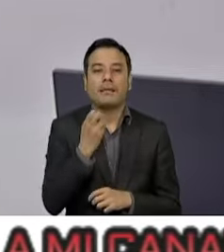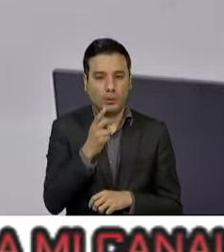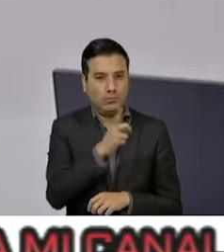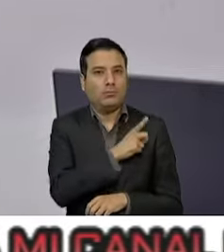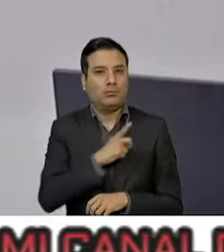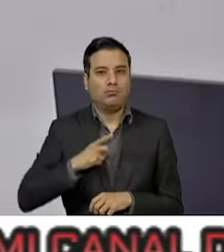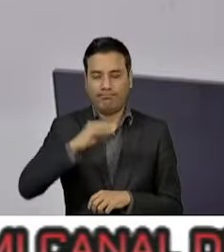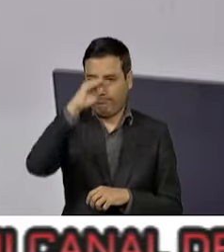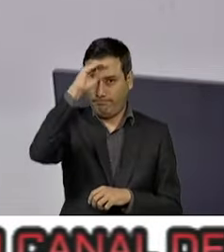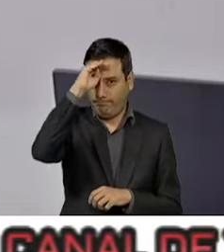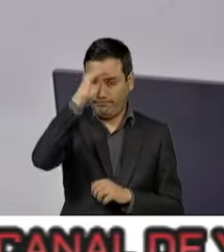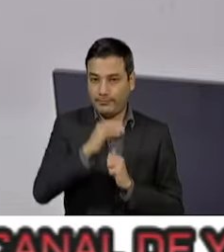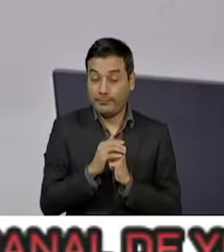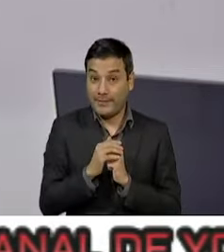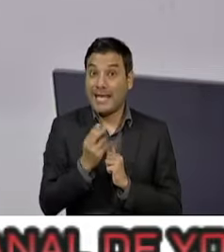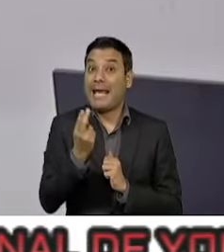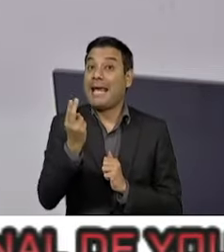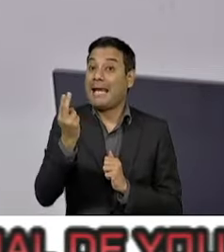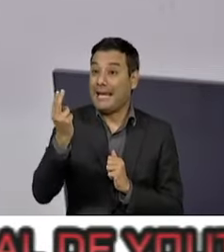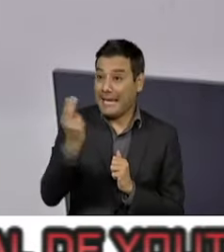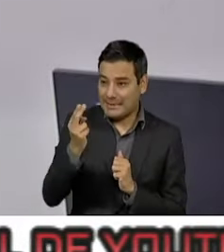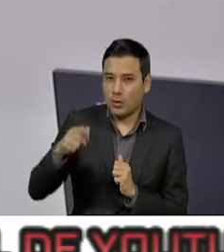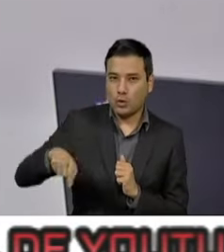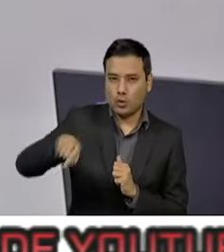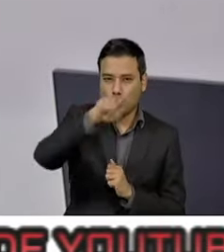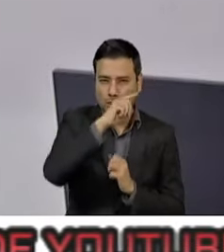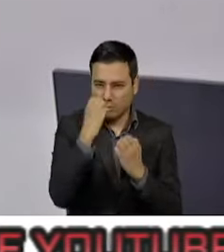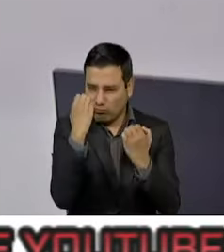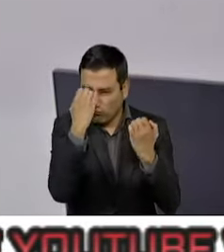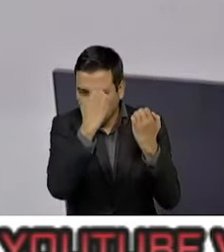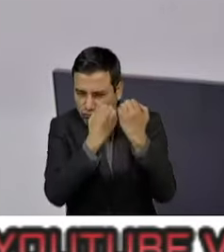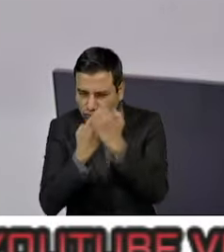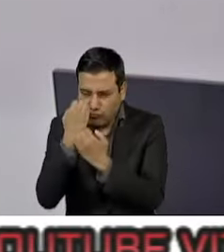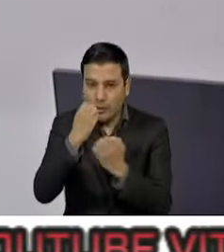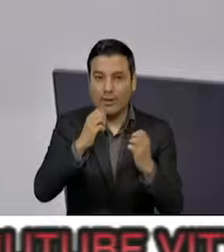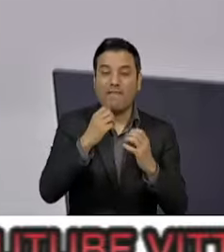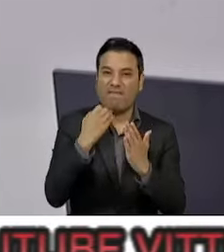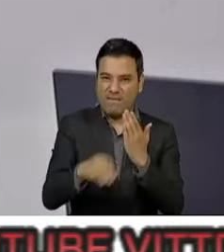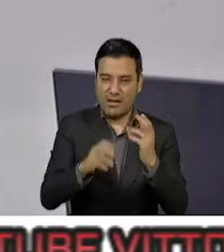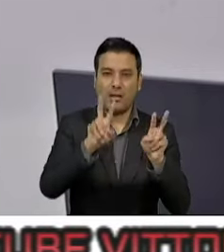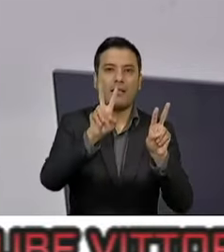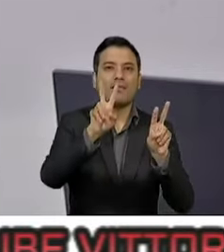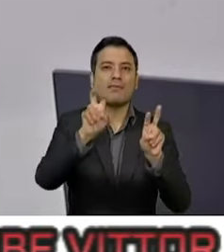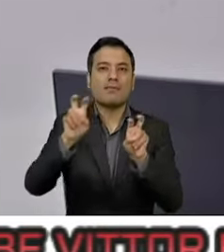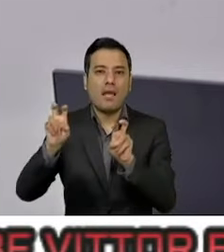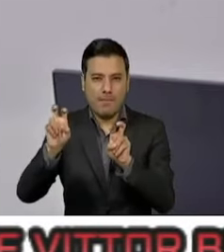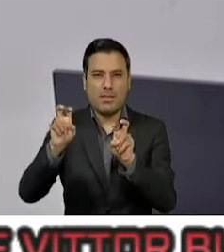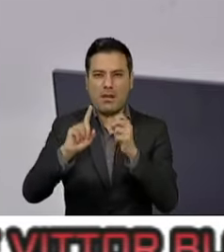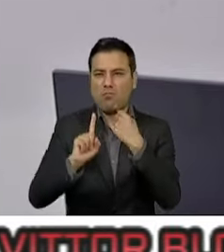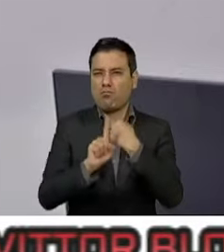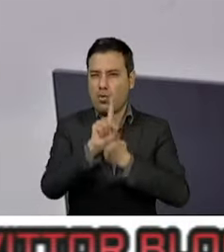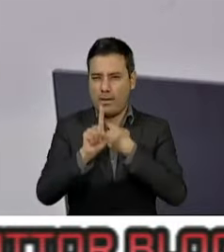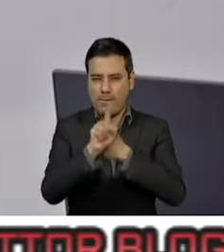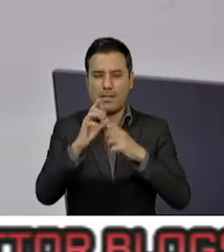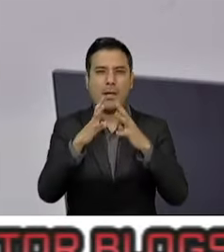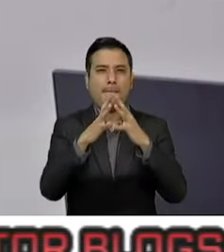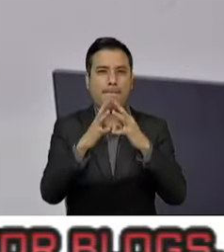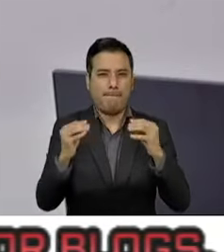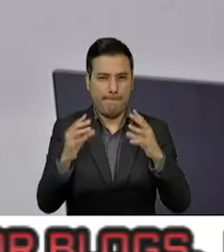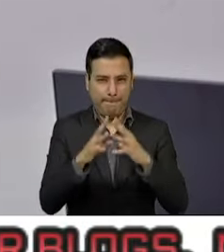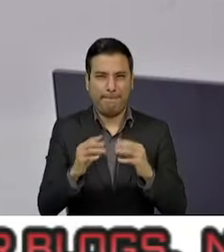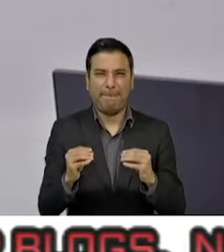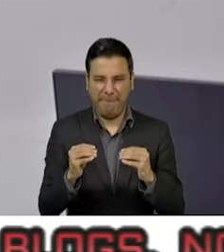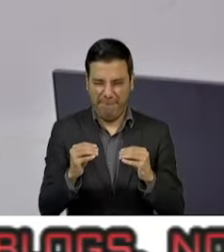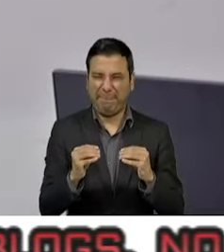política. Será necesario identificar y reconocer los temas no resueltos por la institución o de difícil solución por el